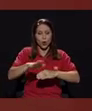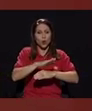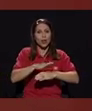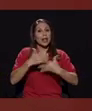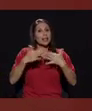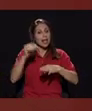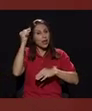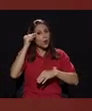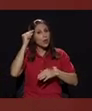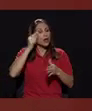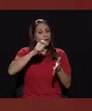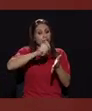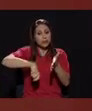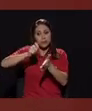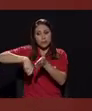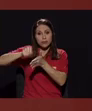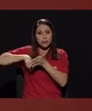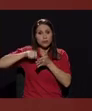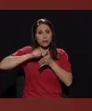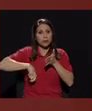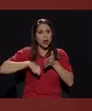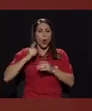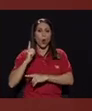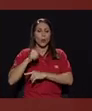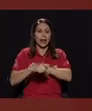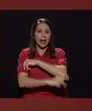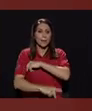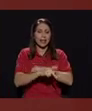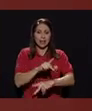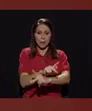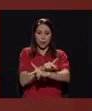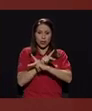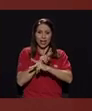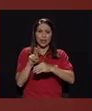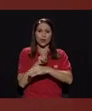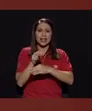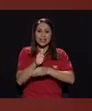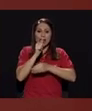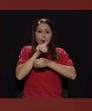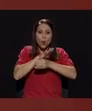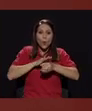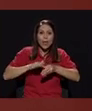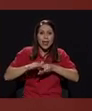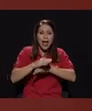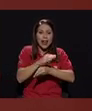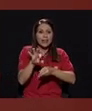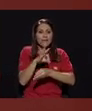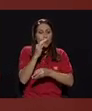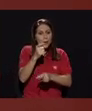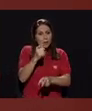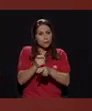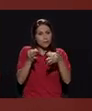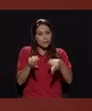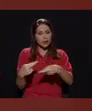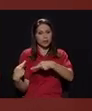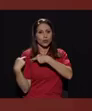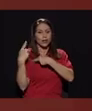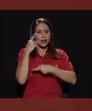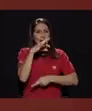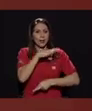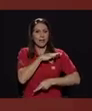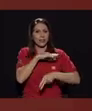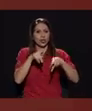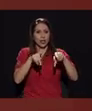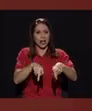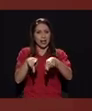ha firmado diferentes convenios que obligan al país a proteger y utilizar los humedales de forma racional, responsable, sobre todo por el beneficio